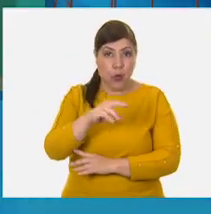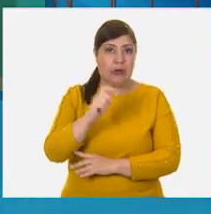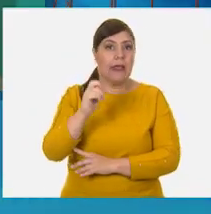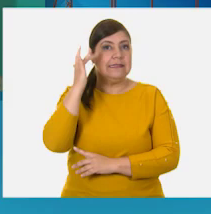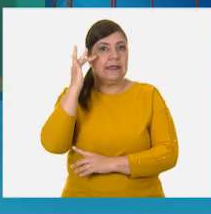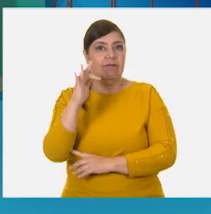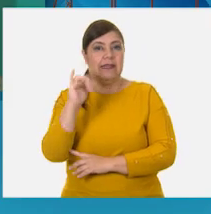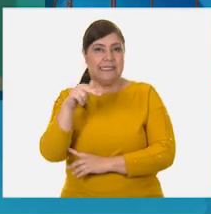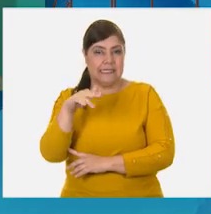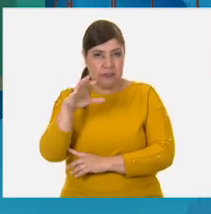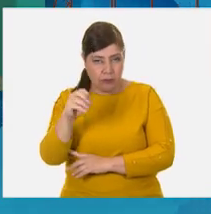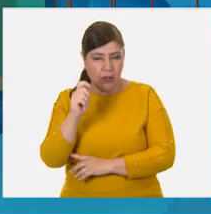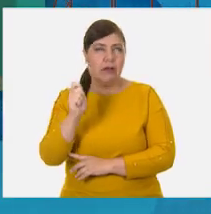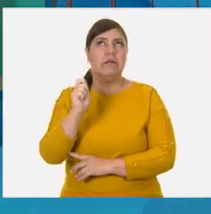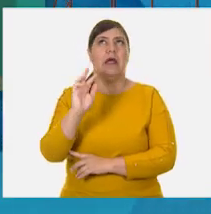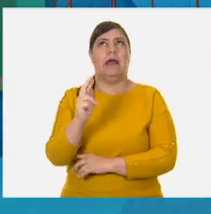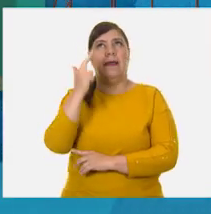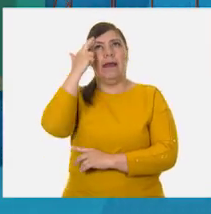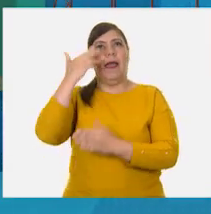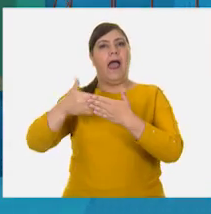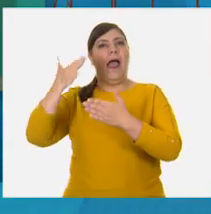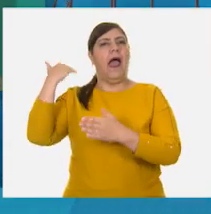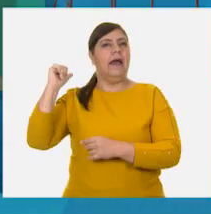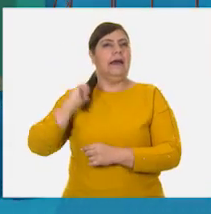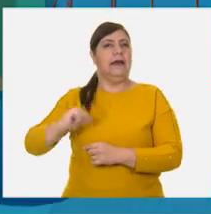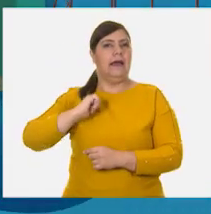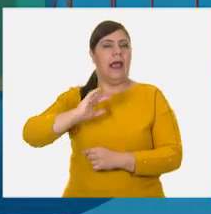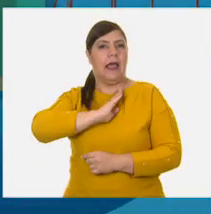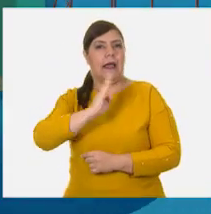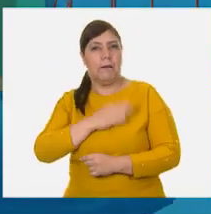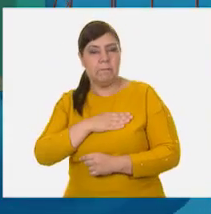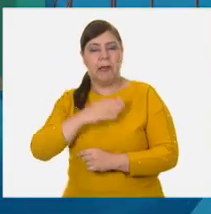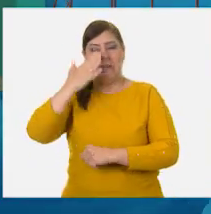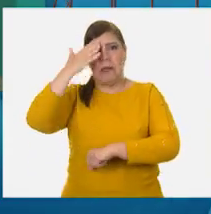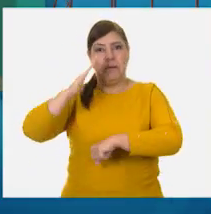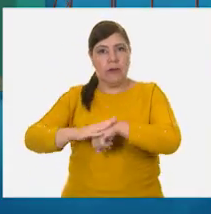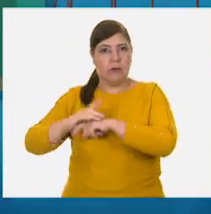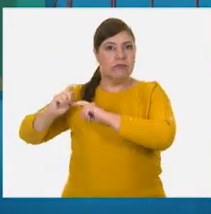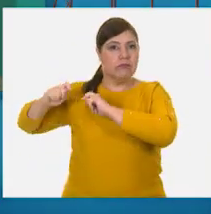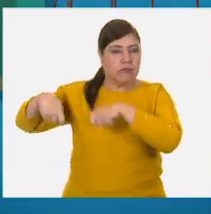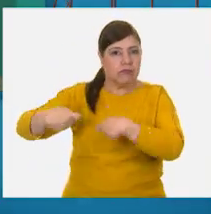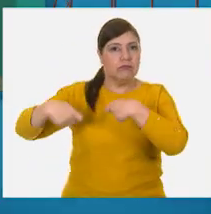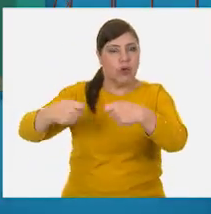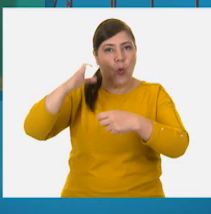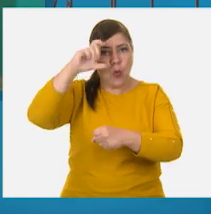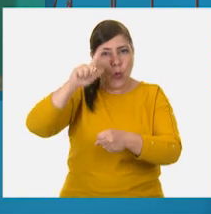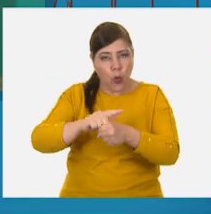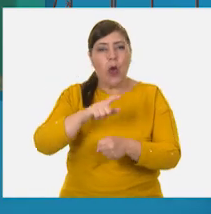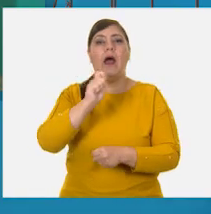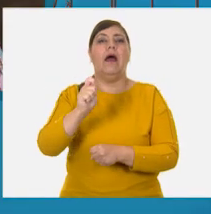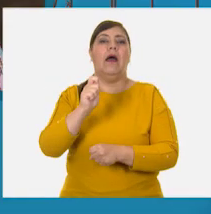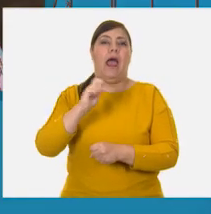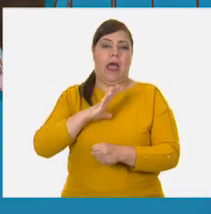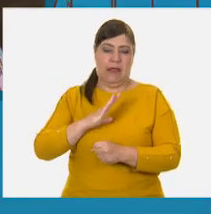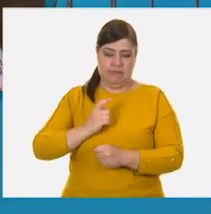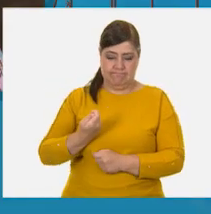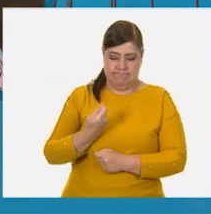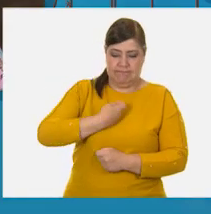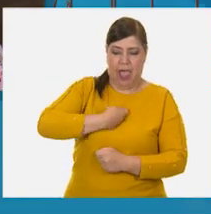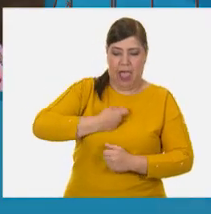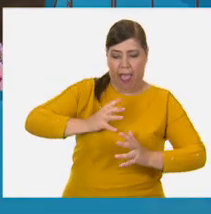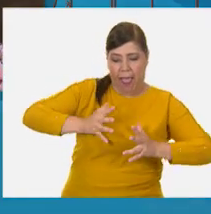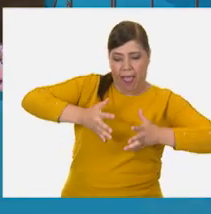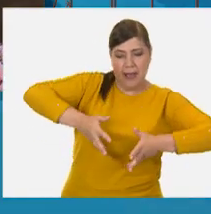evocan a ese pasado virreinal que forma parte de nuestra memoria y que nos constituye como mexicanos. Lo que